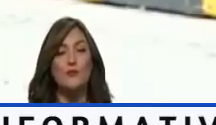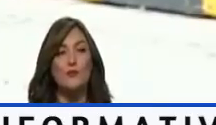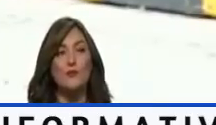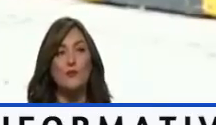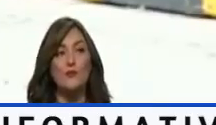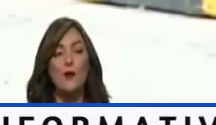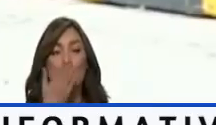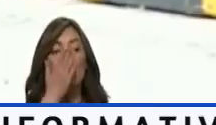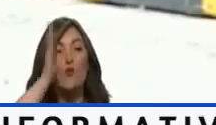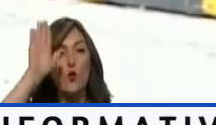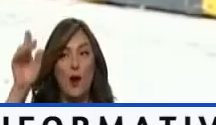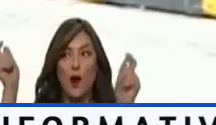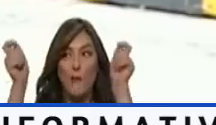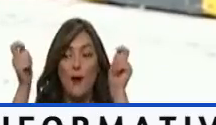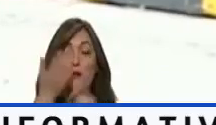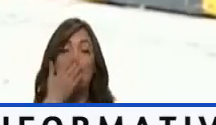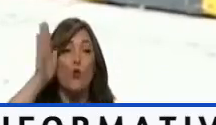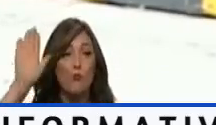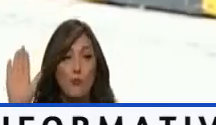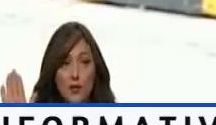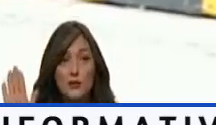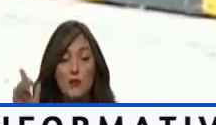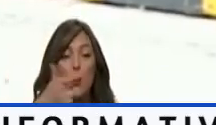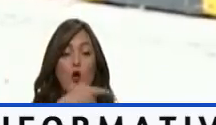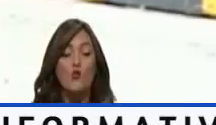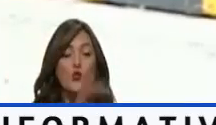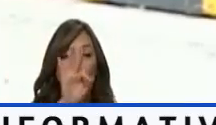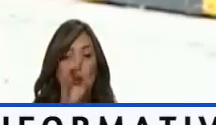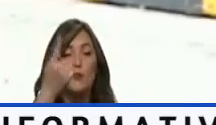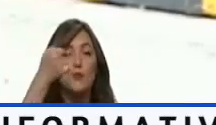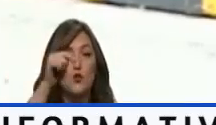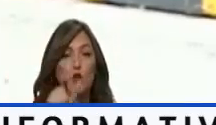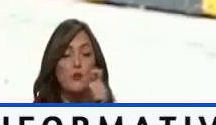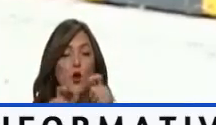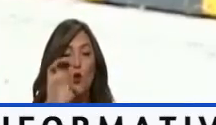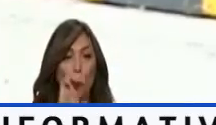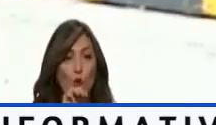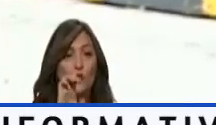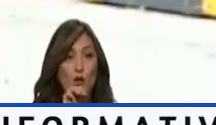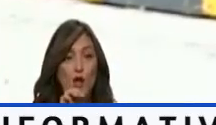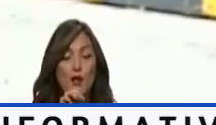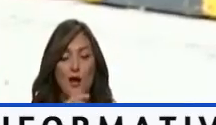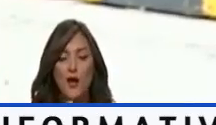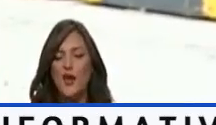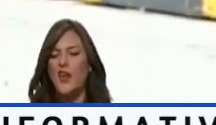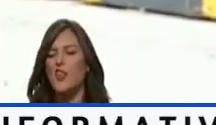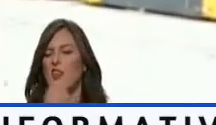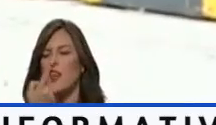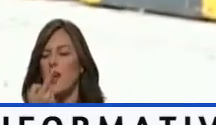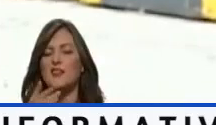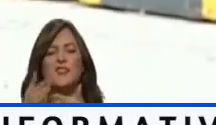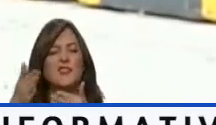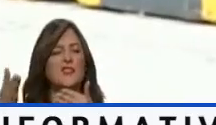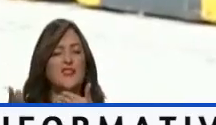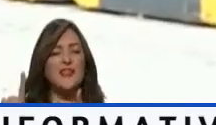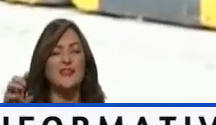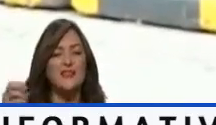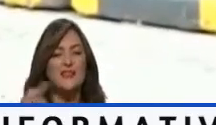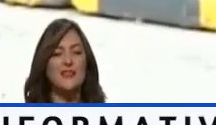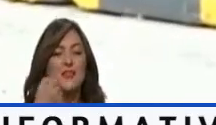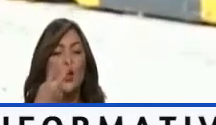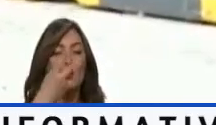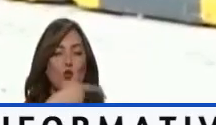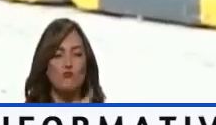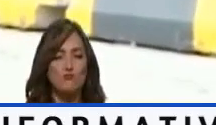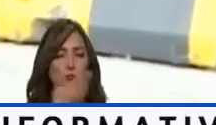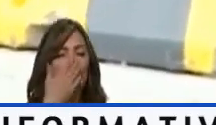nuestra promesa de campaña de vacunar a 9 millones de ecuatorianos con las dos